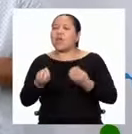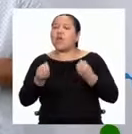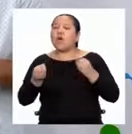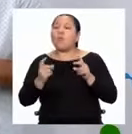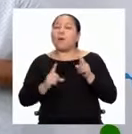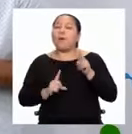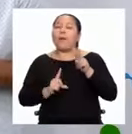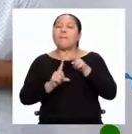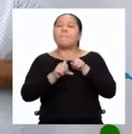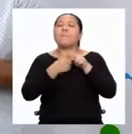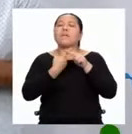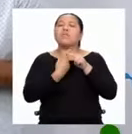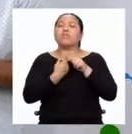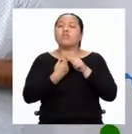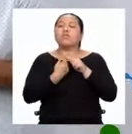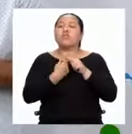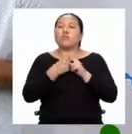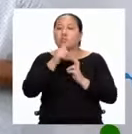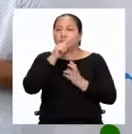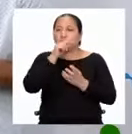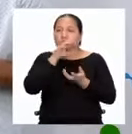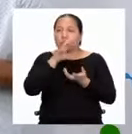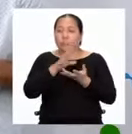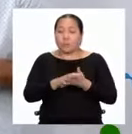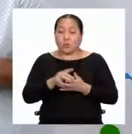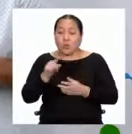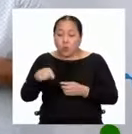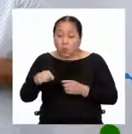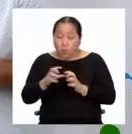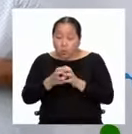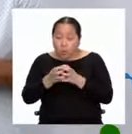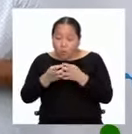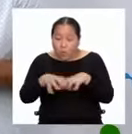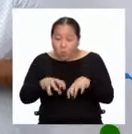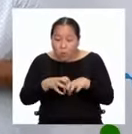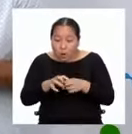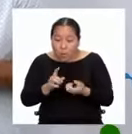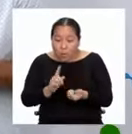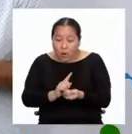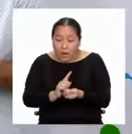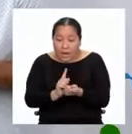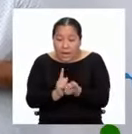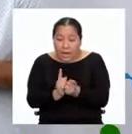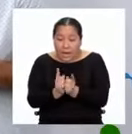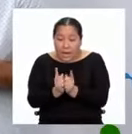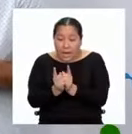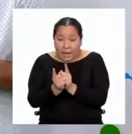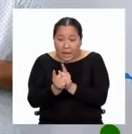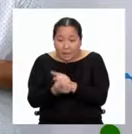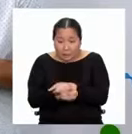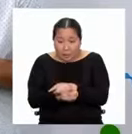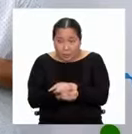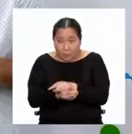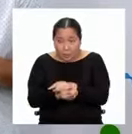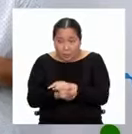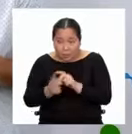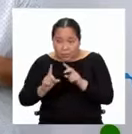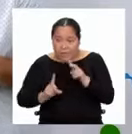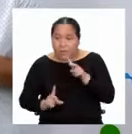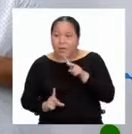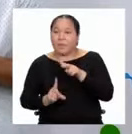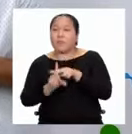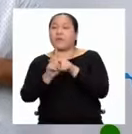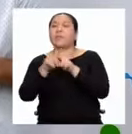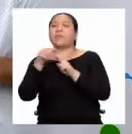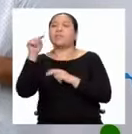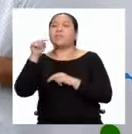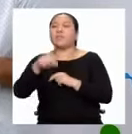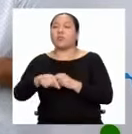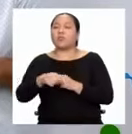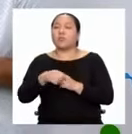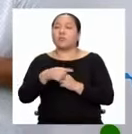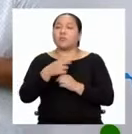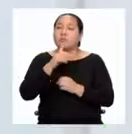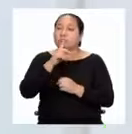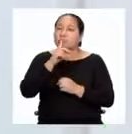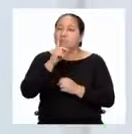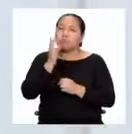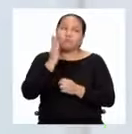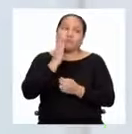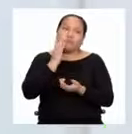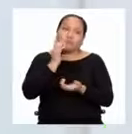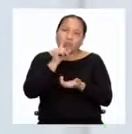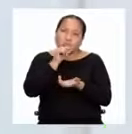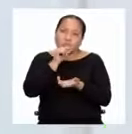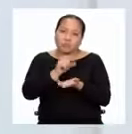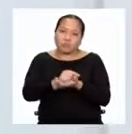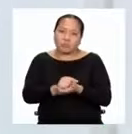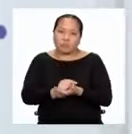miles de años, un huevo evolucionó y dio origen a aquel vertebrado que conocemos como gallina. Entonces, para ser